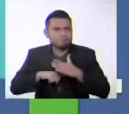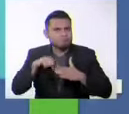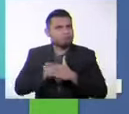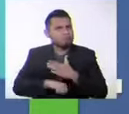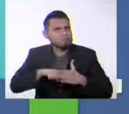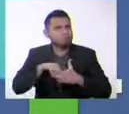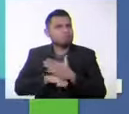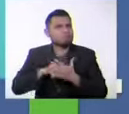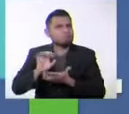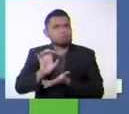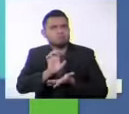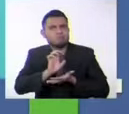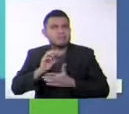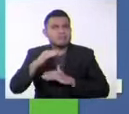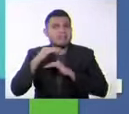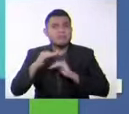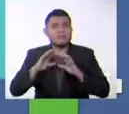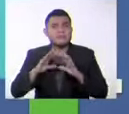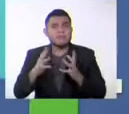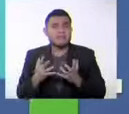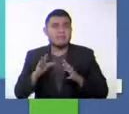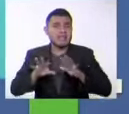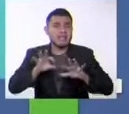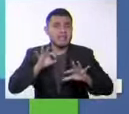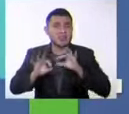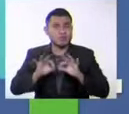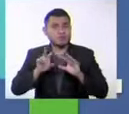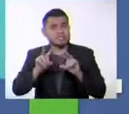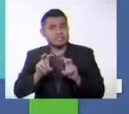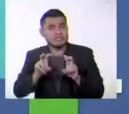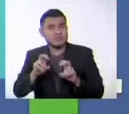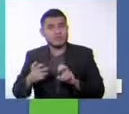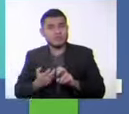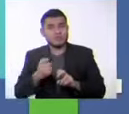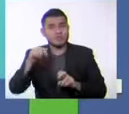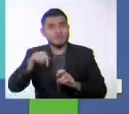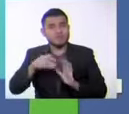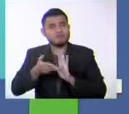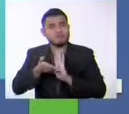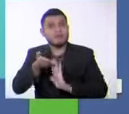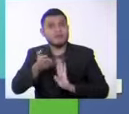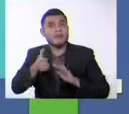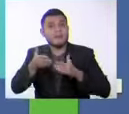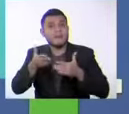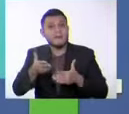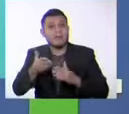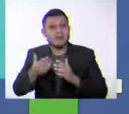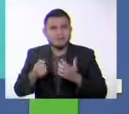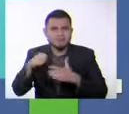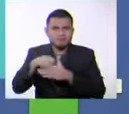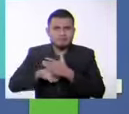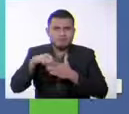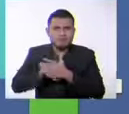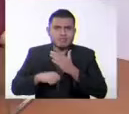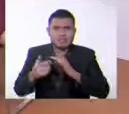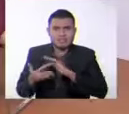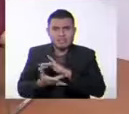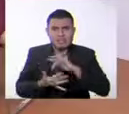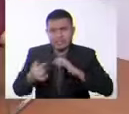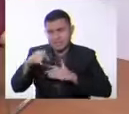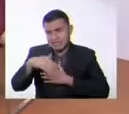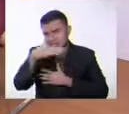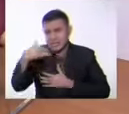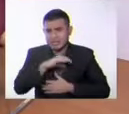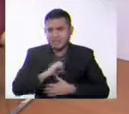a nivel mundial, y algunos elementos que vamos a tocar también de la lucha por el medio ambiente a nivel nacional. Un tema,